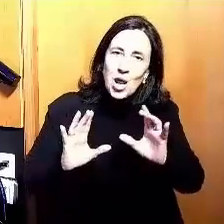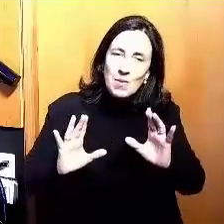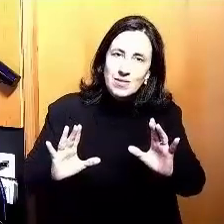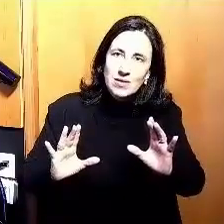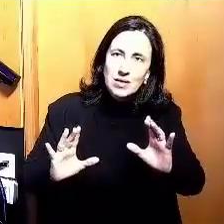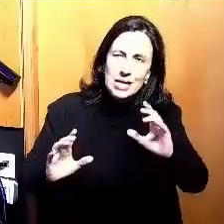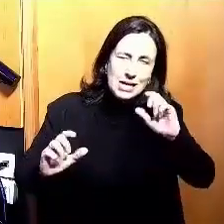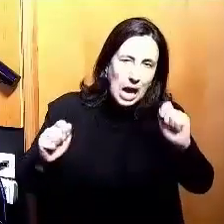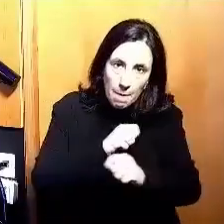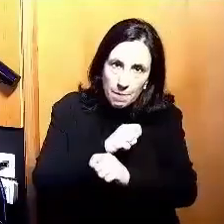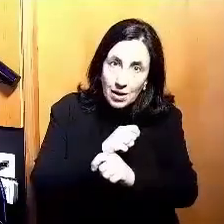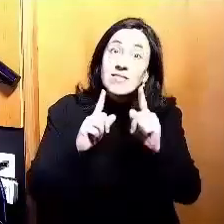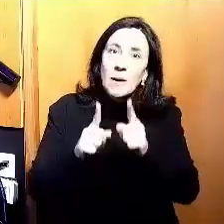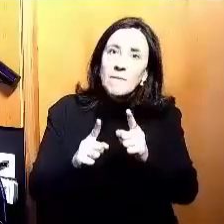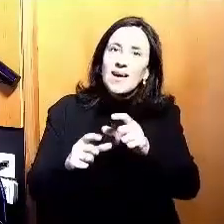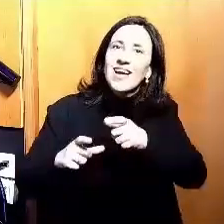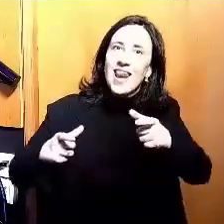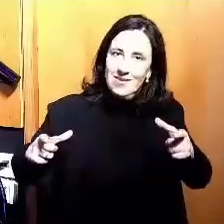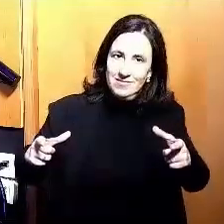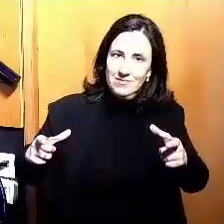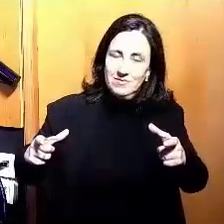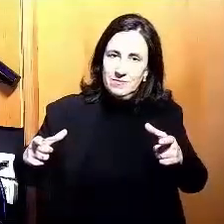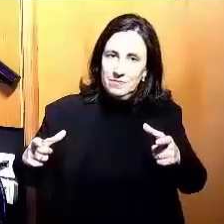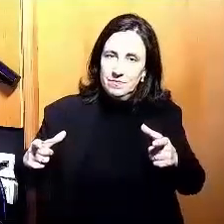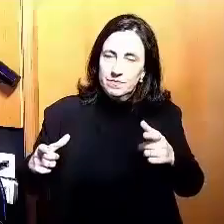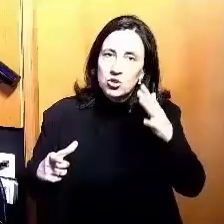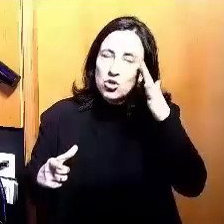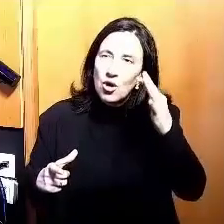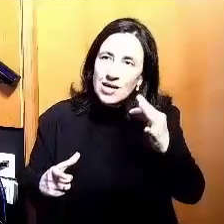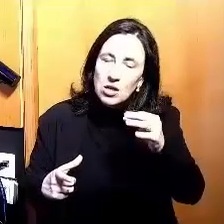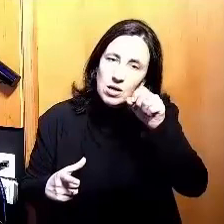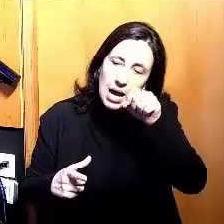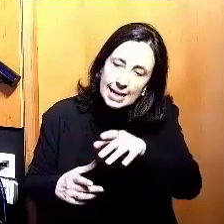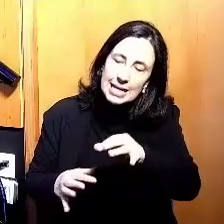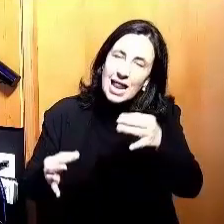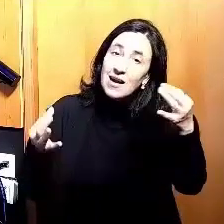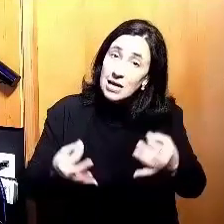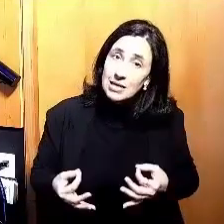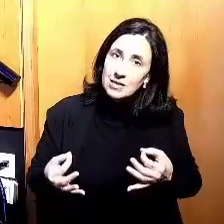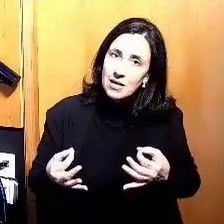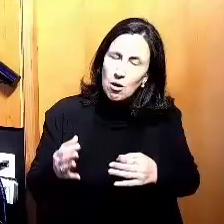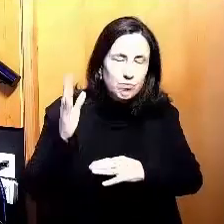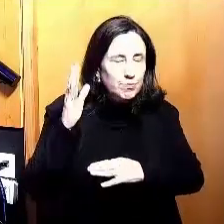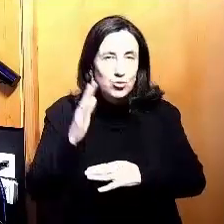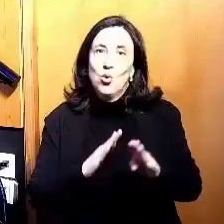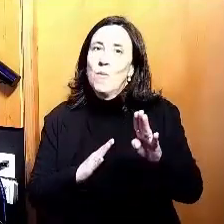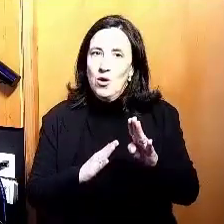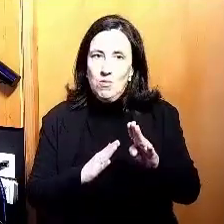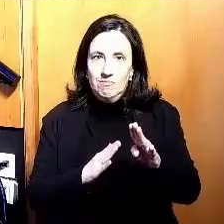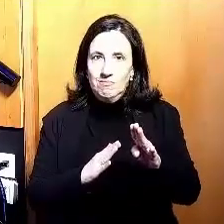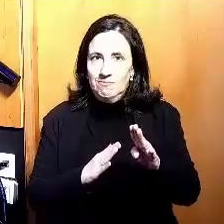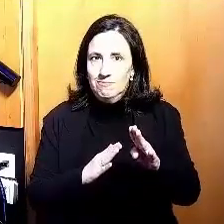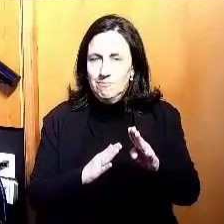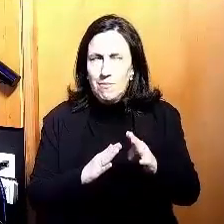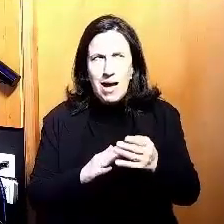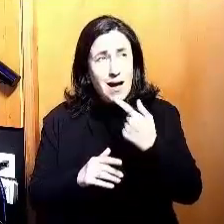se recambie, sino que crece, ¿no? Creo que ahí la realidad nos superó, me parece. Como que había